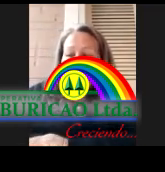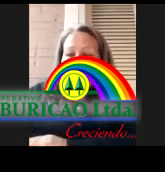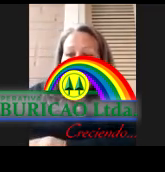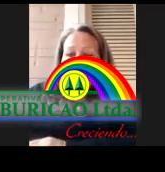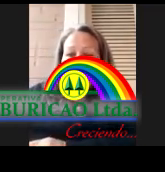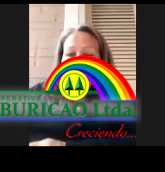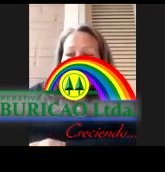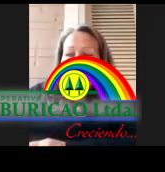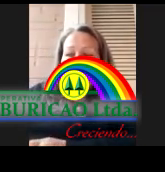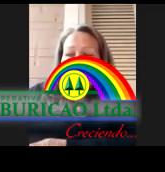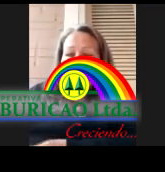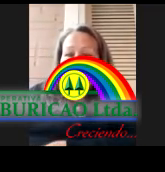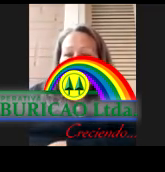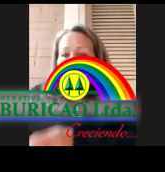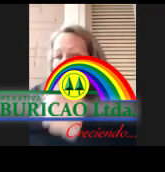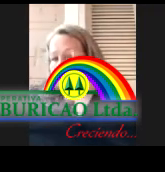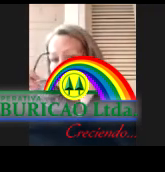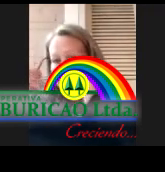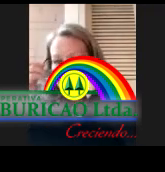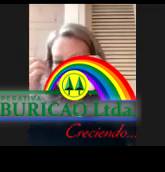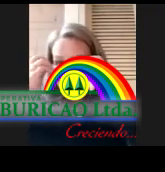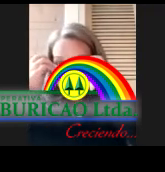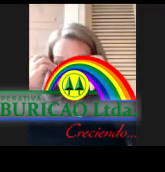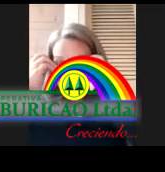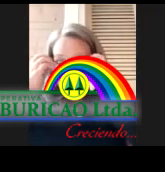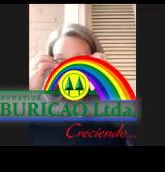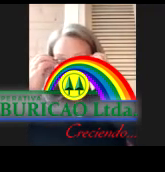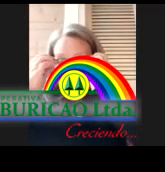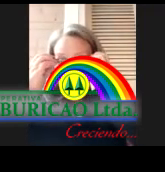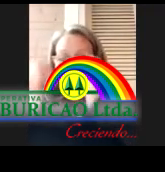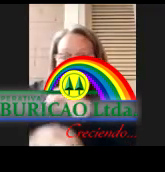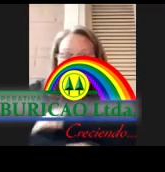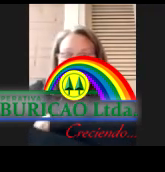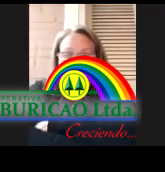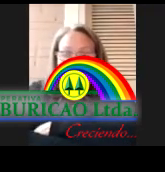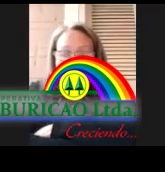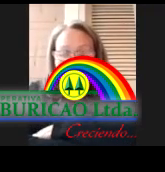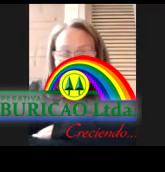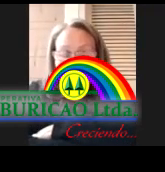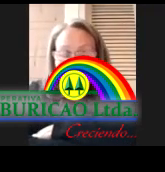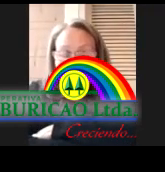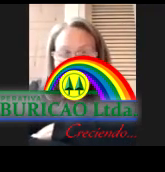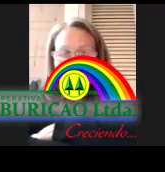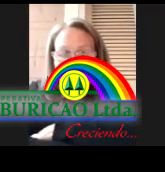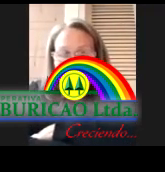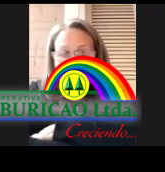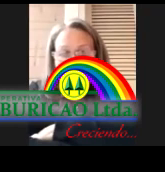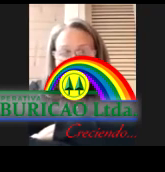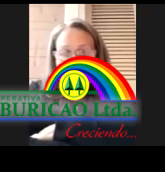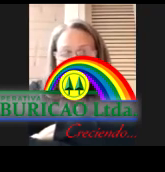redes mencionándonos. Estamos como Emburicado Limitada en el Instagram, en el Twitter y como Cooperativa Emburicado Limitada en el